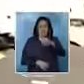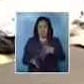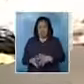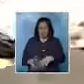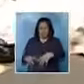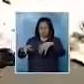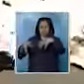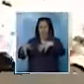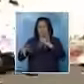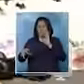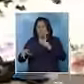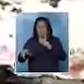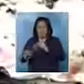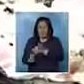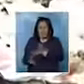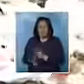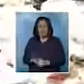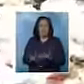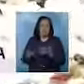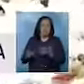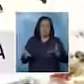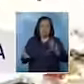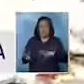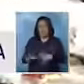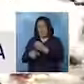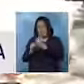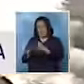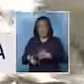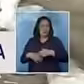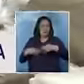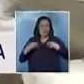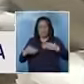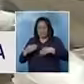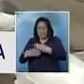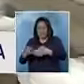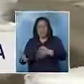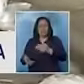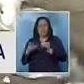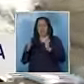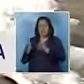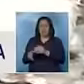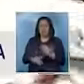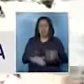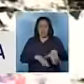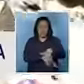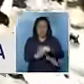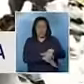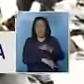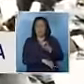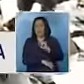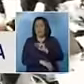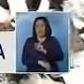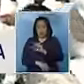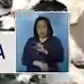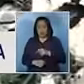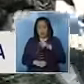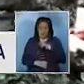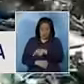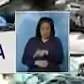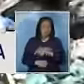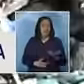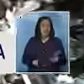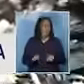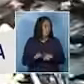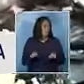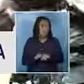montículos de basura de residuos orgánicos bolsas y telas incluso que se retiran es Antonio vaso cuadra 7 sin embargo este panorama es